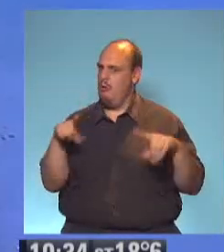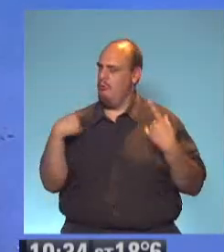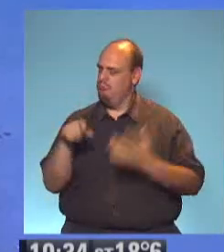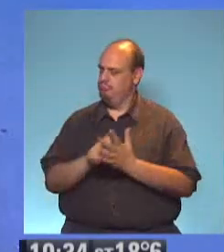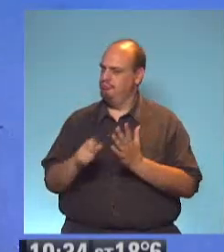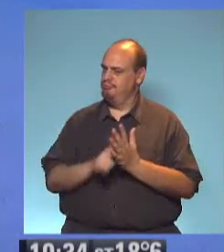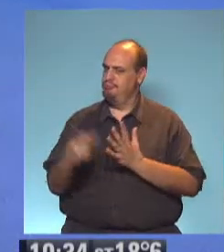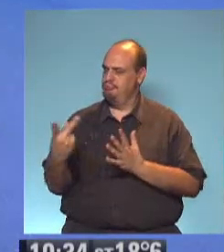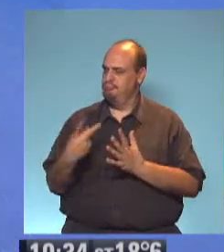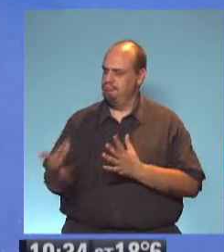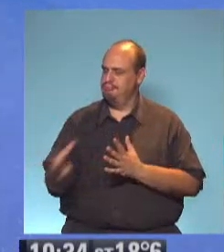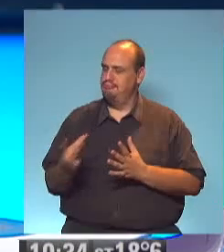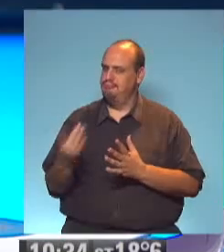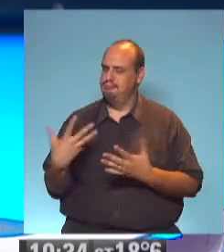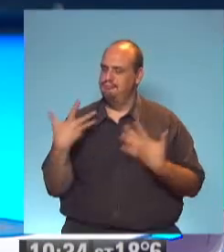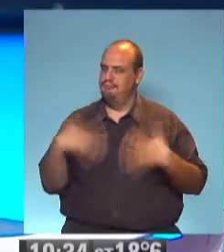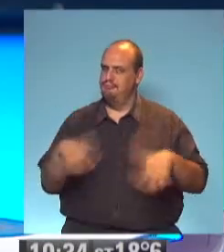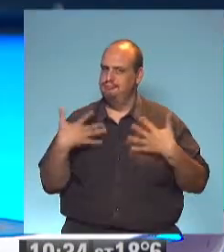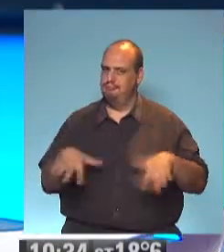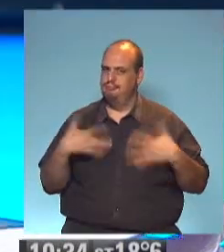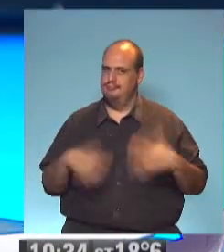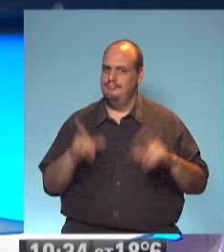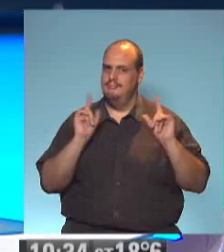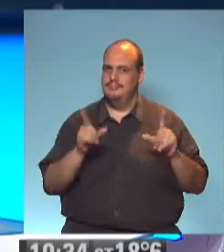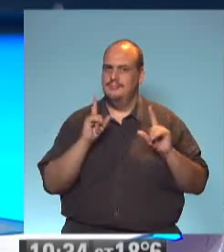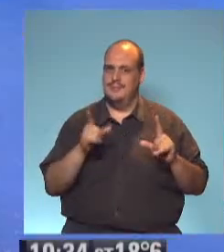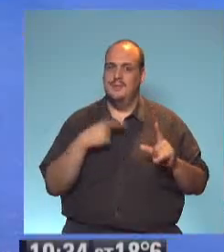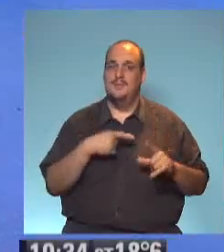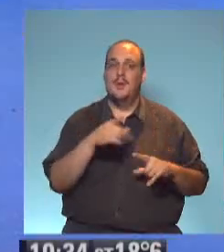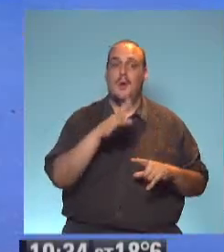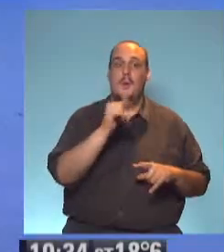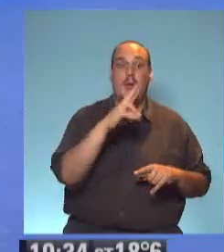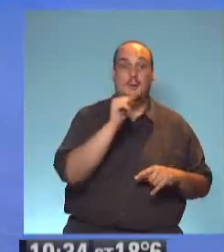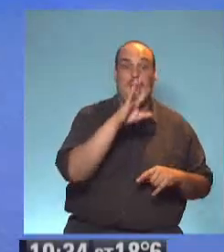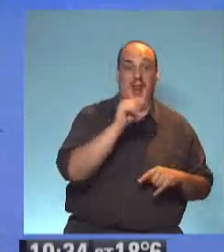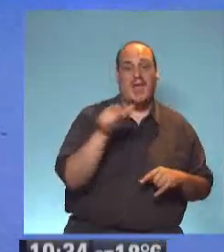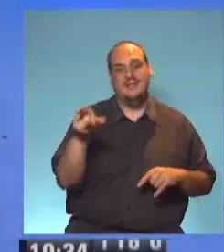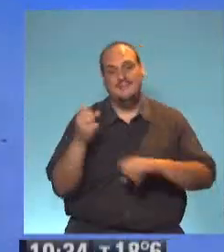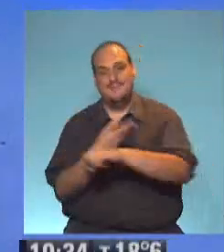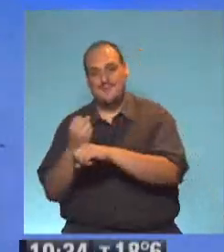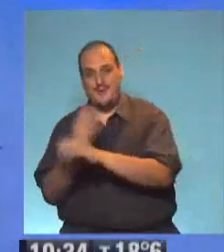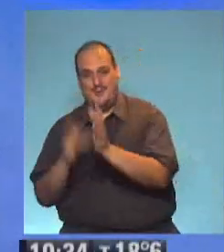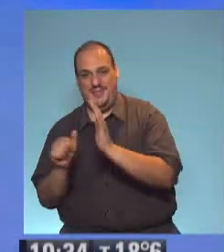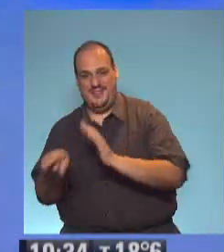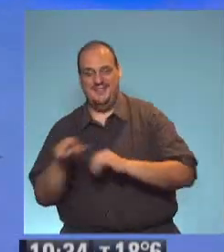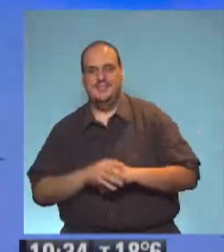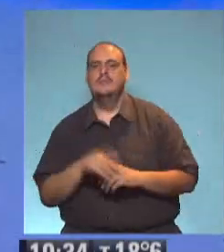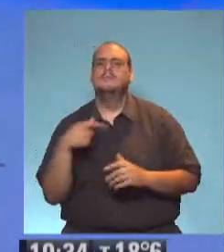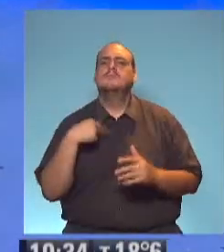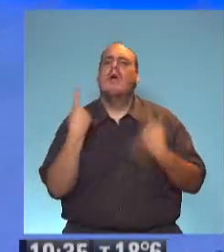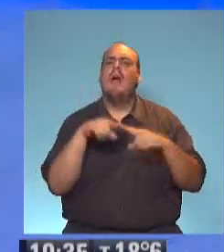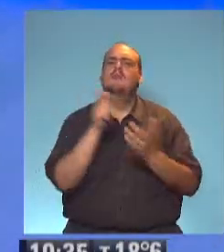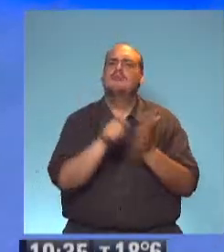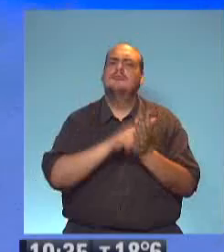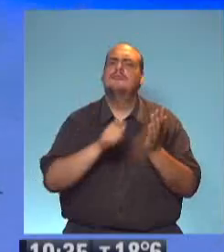Gran dúo. Somos como Bárbara y Moby Dick. Es genial. Me encanta escribir canciones y está buenísimo escribir canciones más